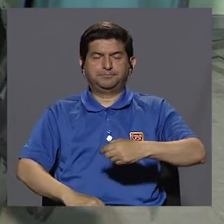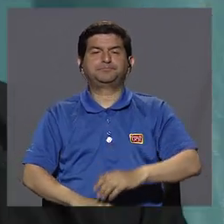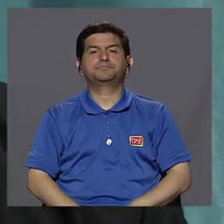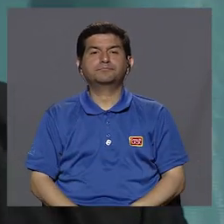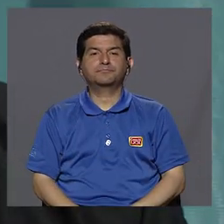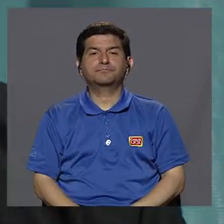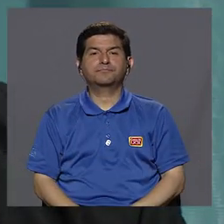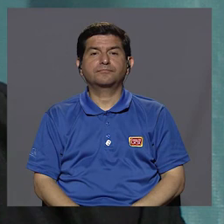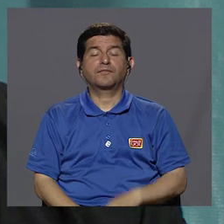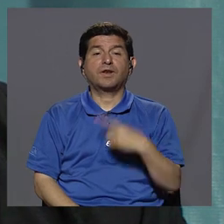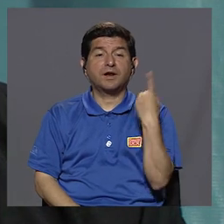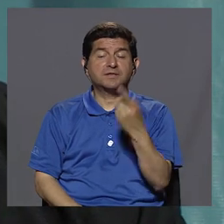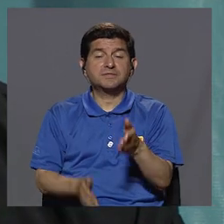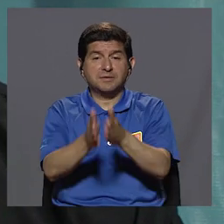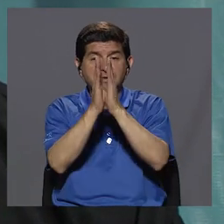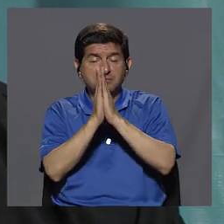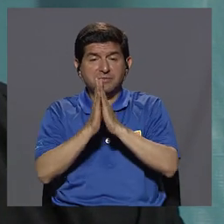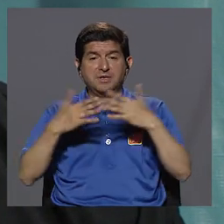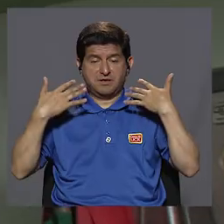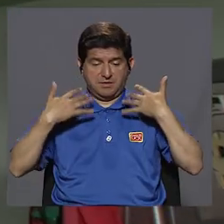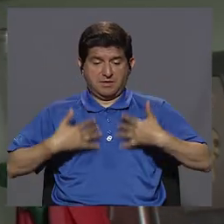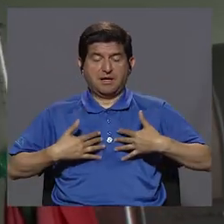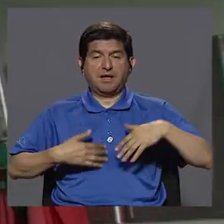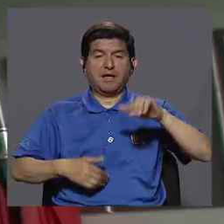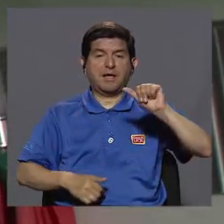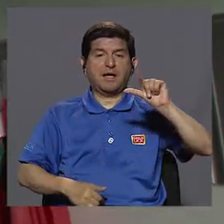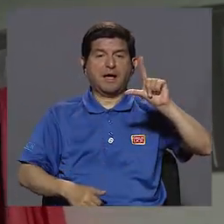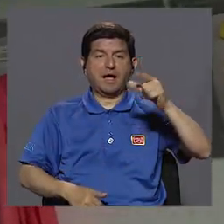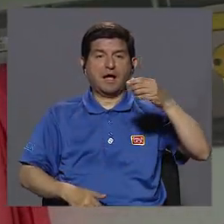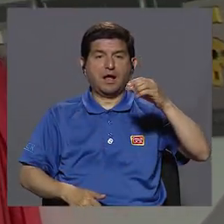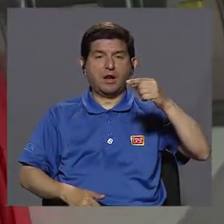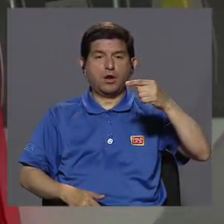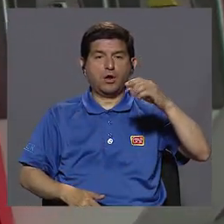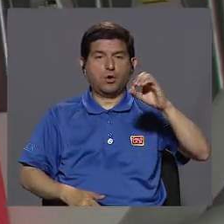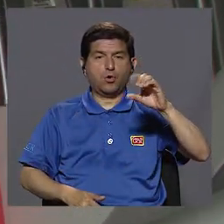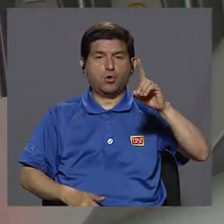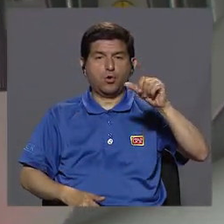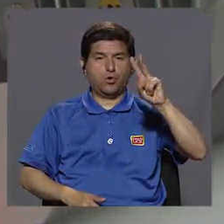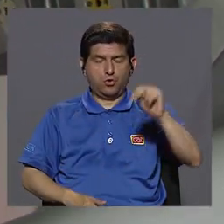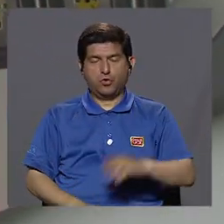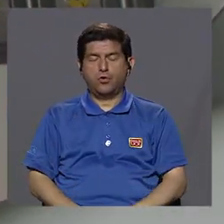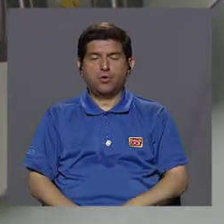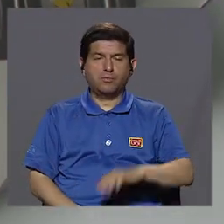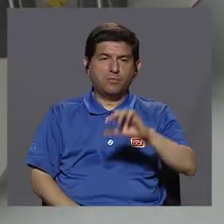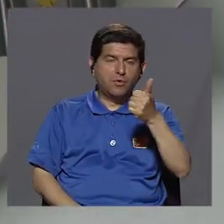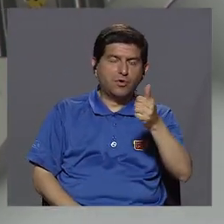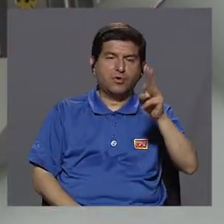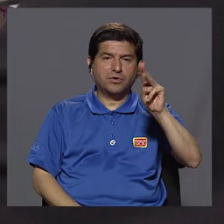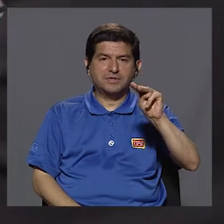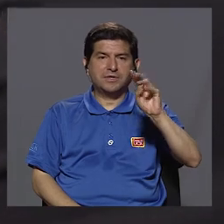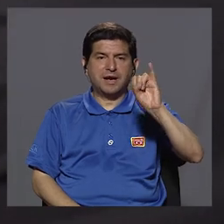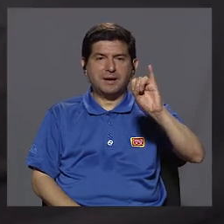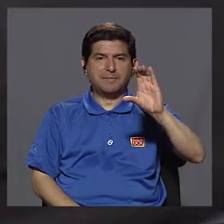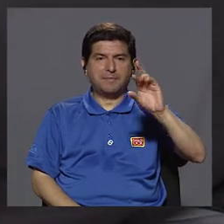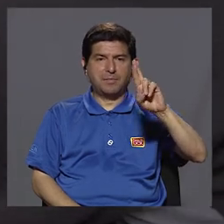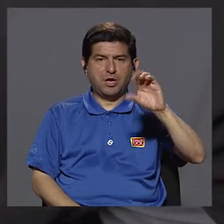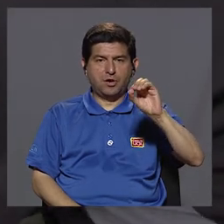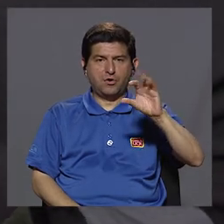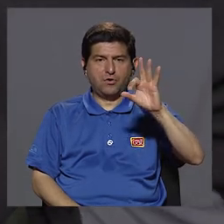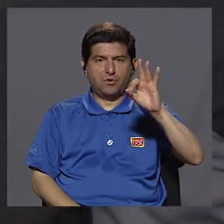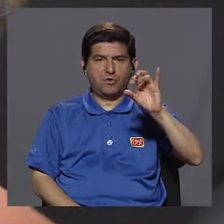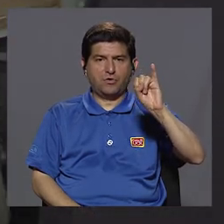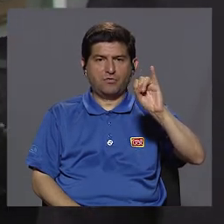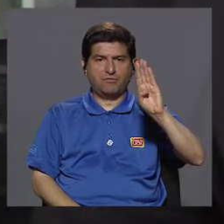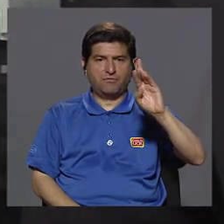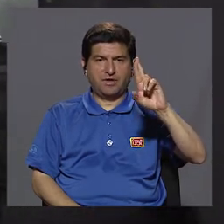eventualmente siempre uno les pide camisetas de algodón porque la microfibra algunas veces da mucha interferencia verdad y venir con la